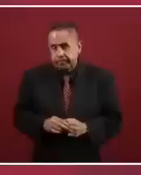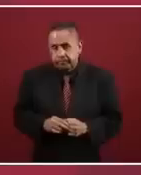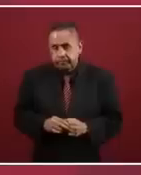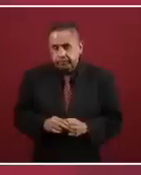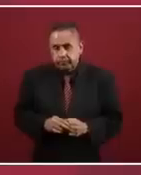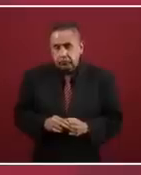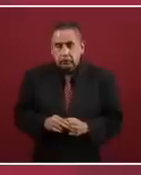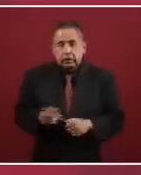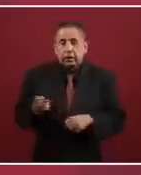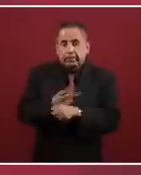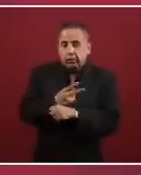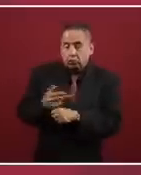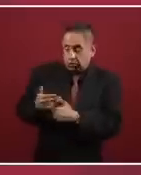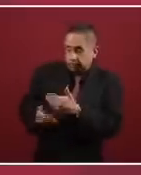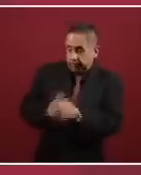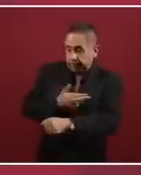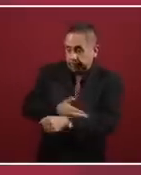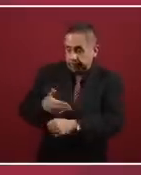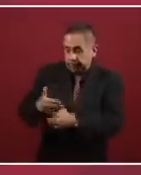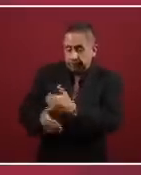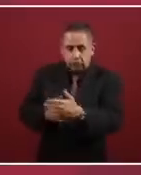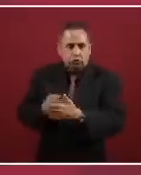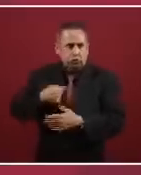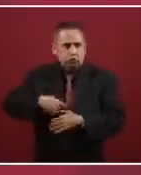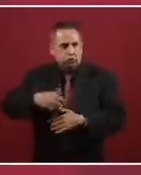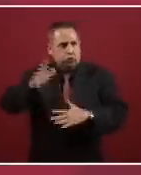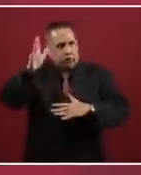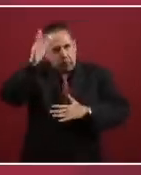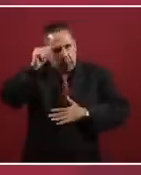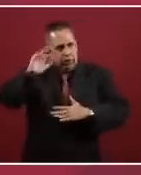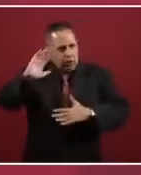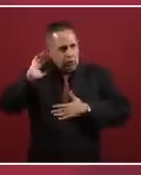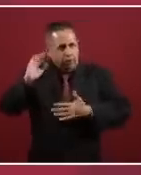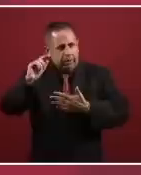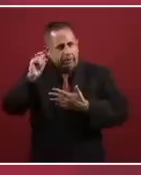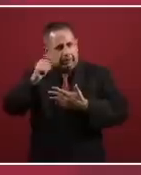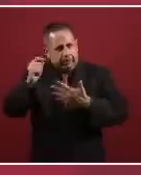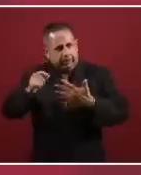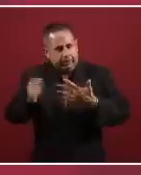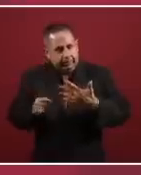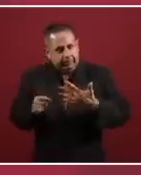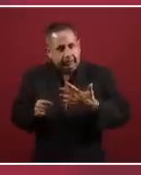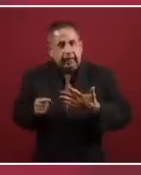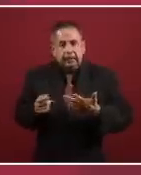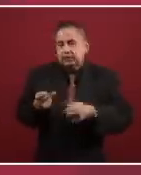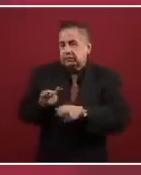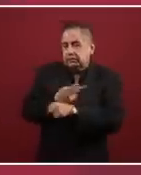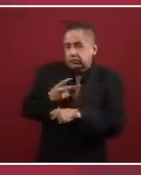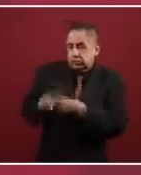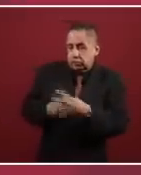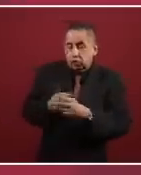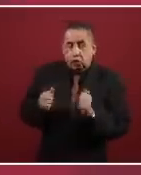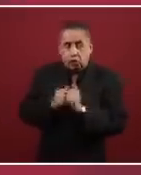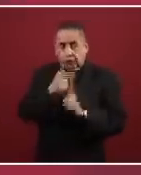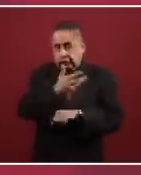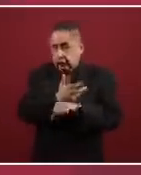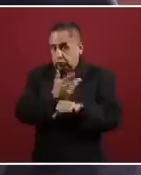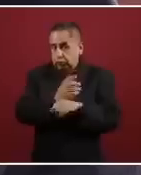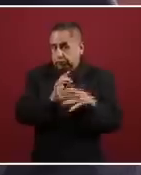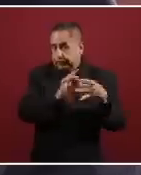el avance que hay en los compromisos que se tienen con el gobierno de Estados